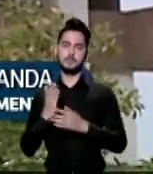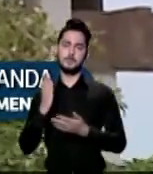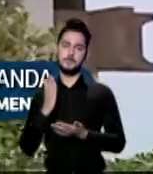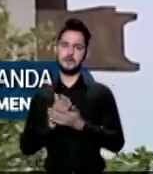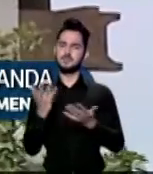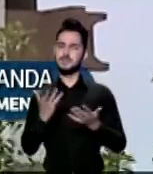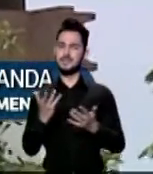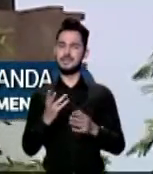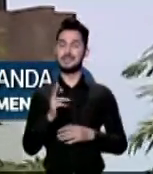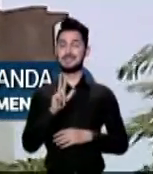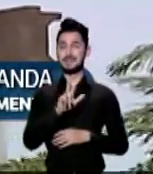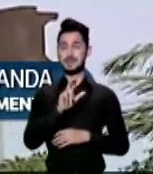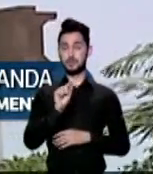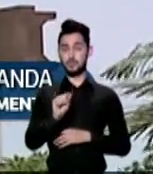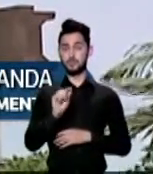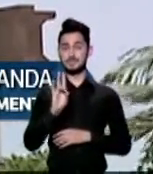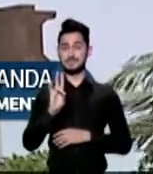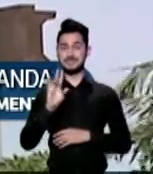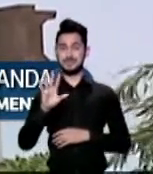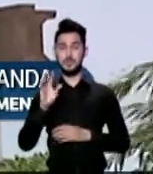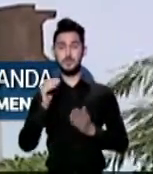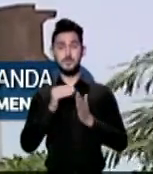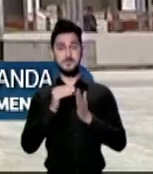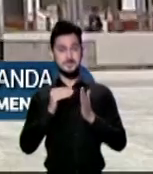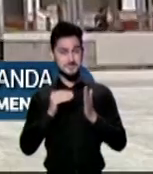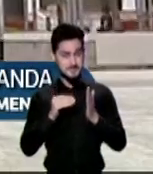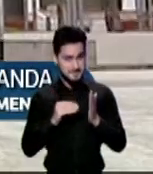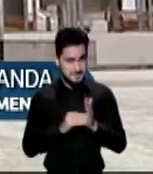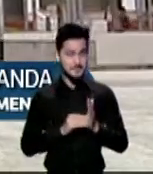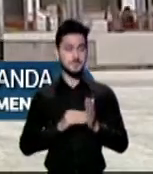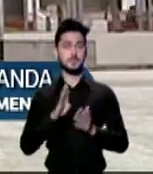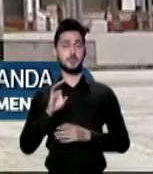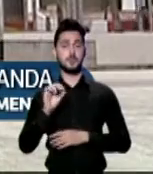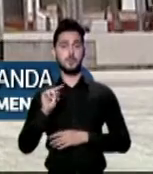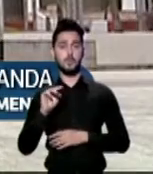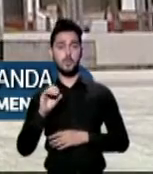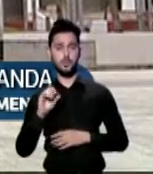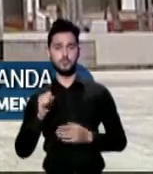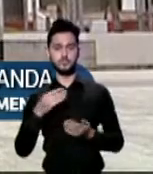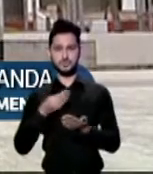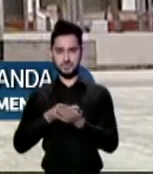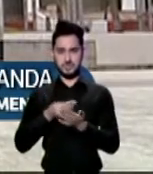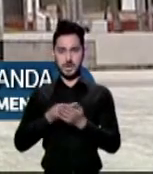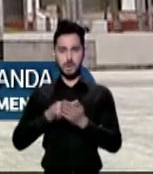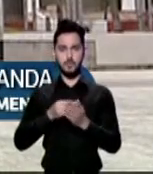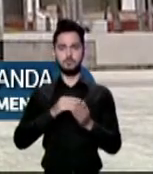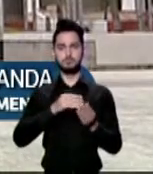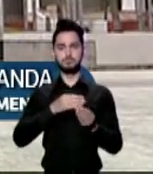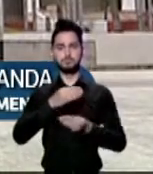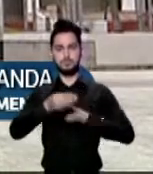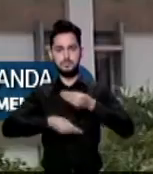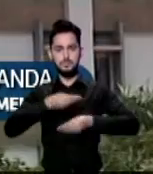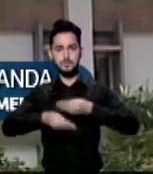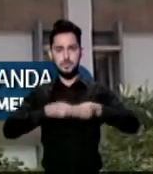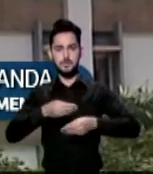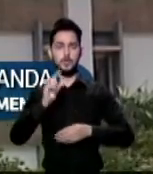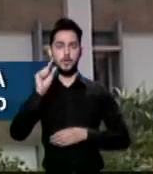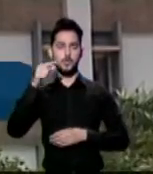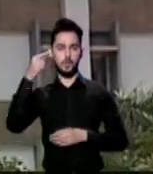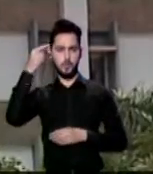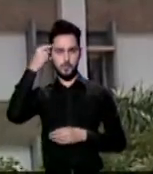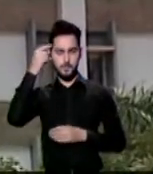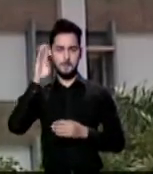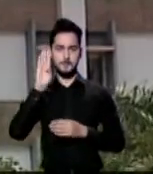acreedores. Los demandantes tienen un total de 3.75 millones de bonos de circulación emitidos por el Banco